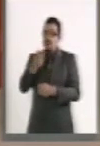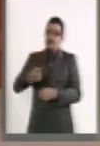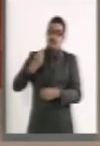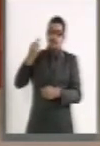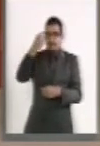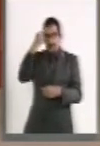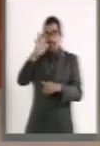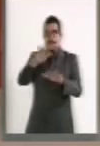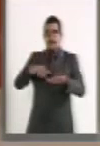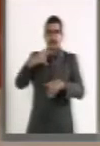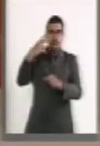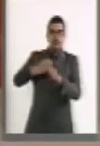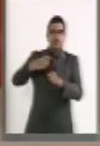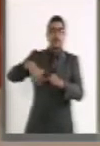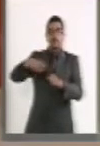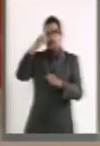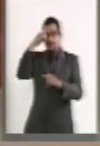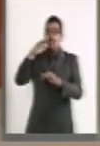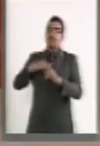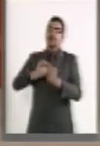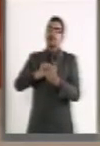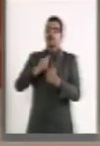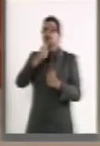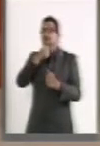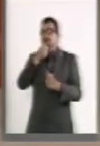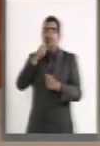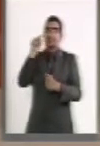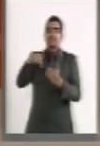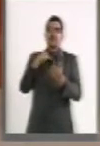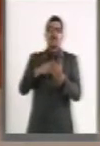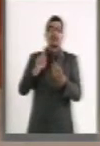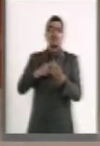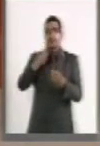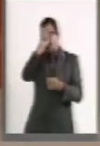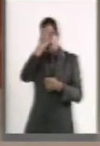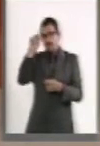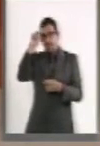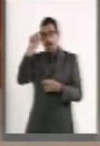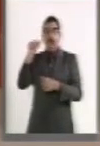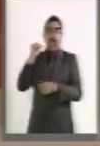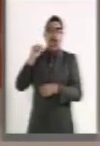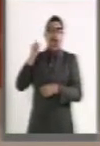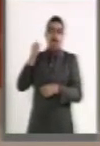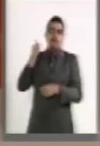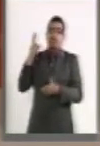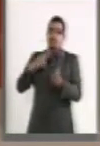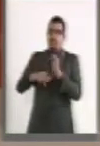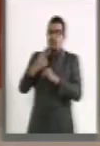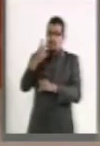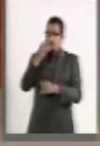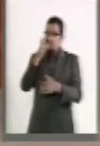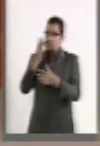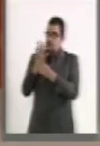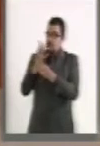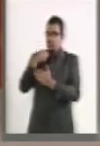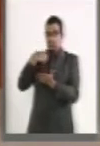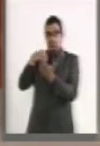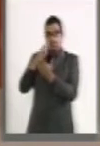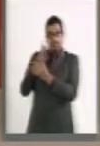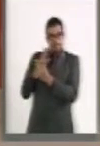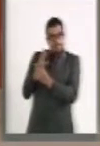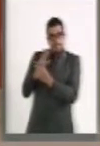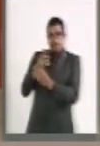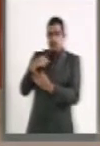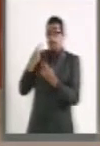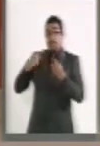Asamblea General sobre el envejecimiento celebrada en Madrid en abril del 2002, afirmaba, cito: "Las personas